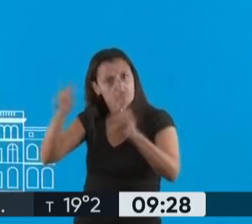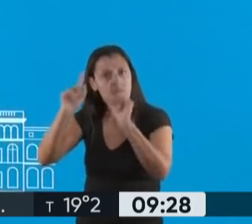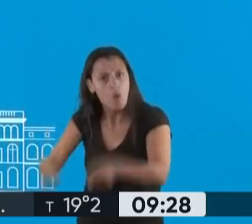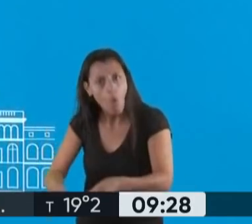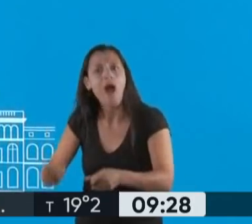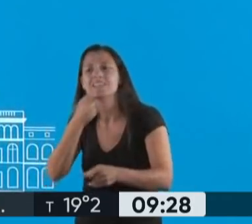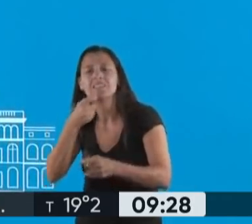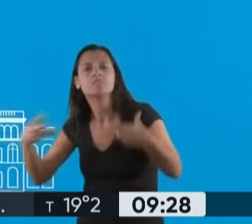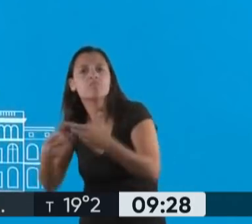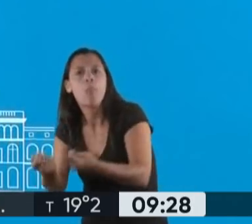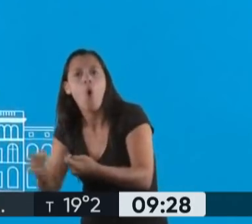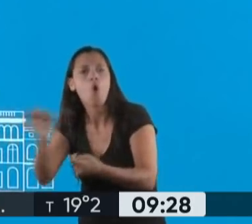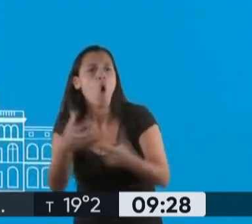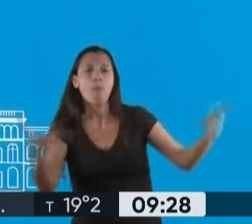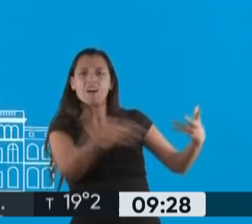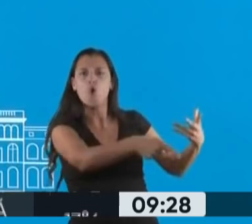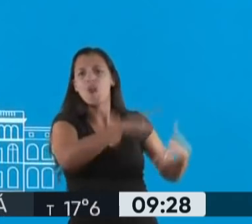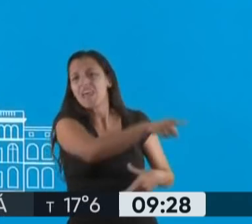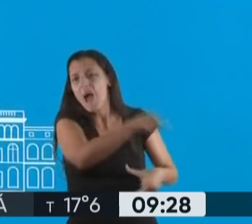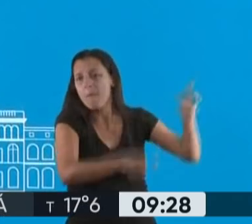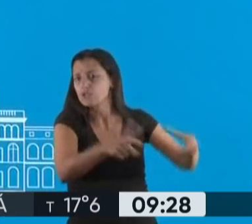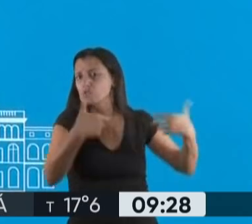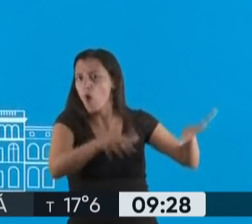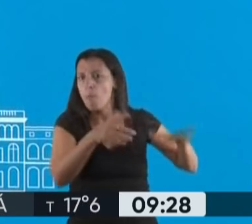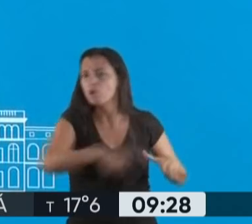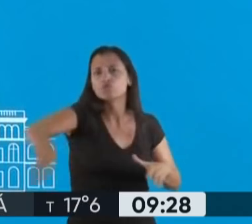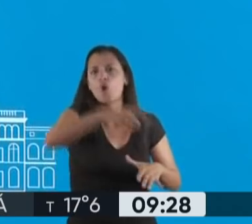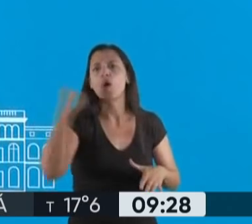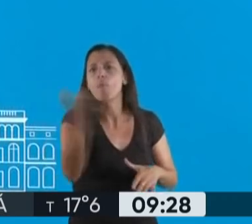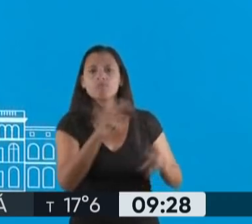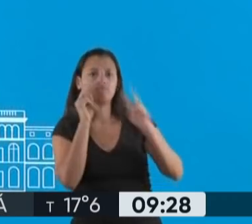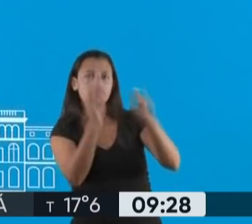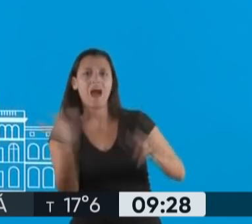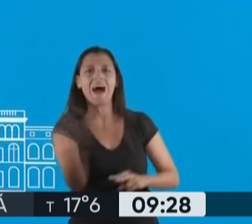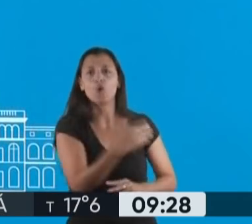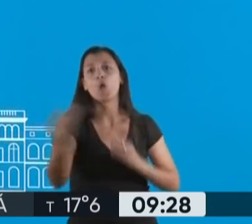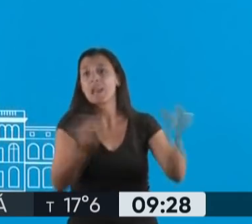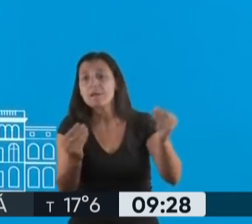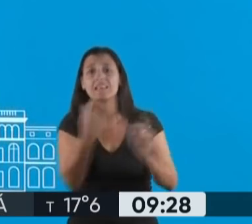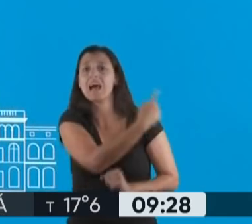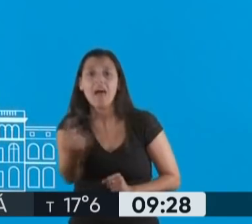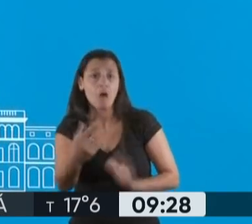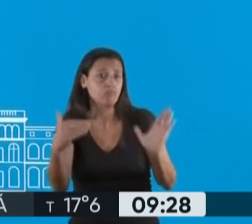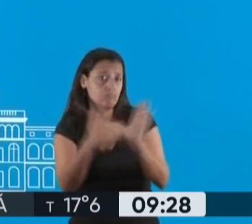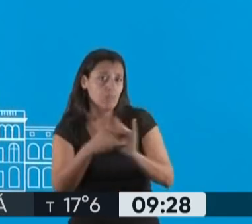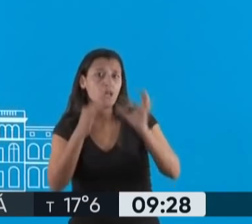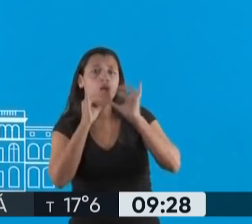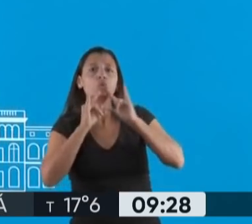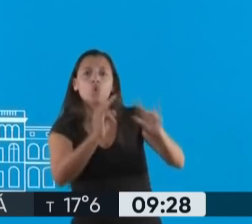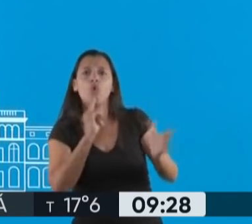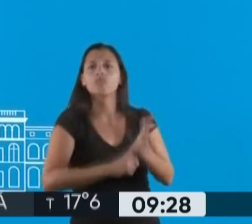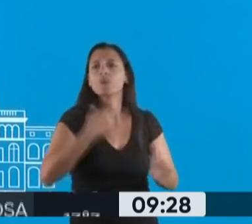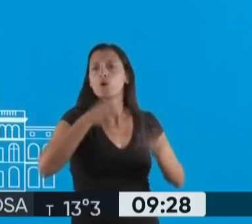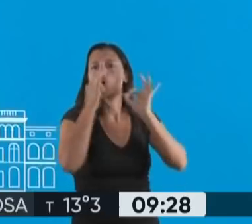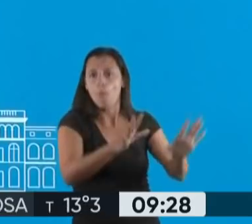representan minorías, que en algunos casos representan a quienes ellos sienten que representan y que tienen esas posturas en diferentes estamentos